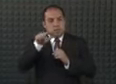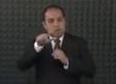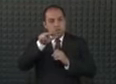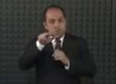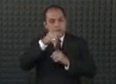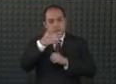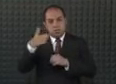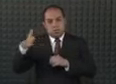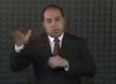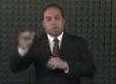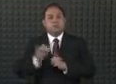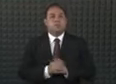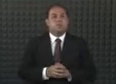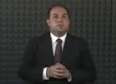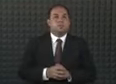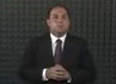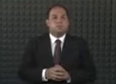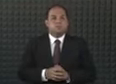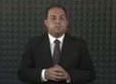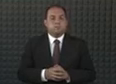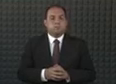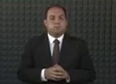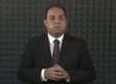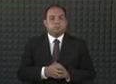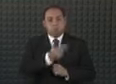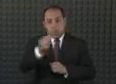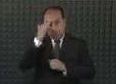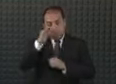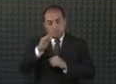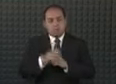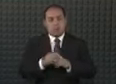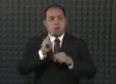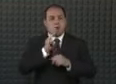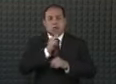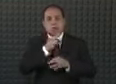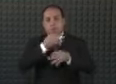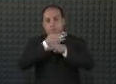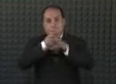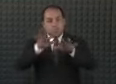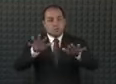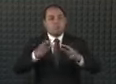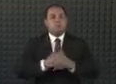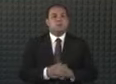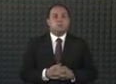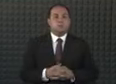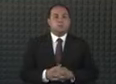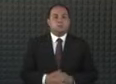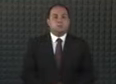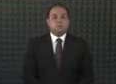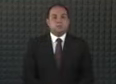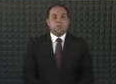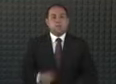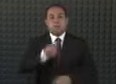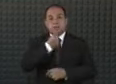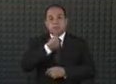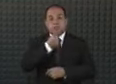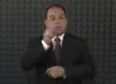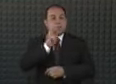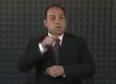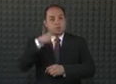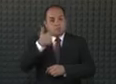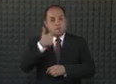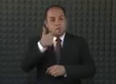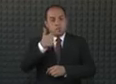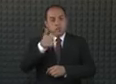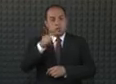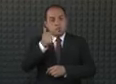en adelante. Entonces, y ya como ustedes saben que se dio la noticia de que niños y niñas de 12 y